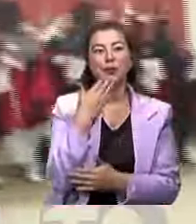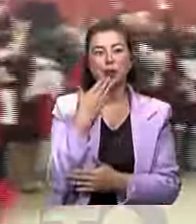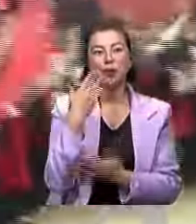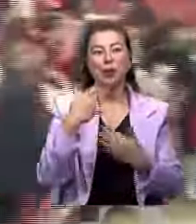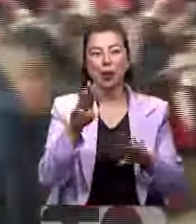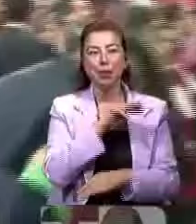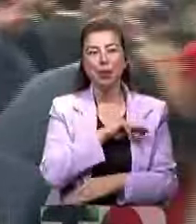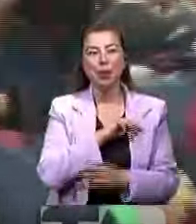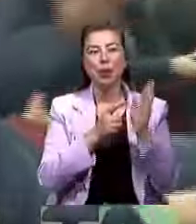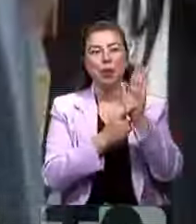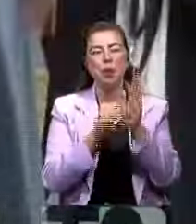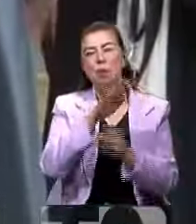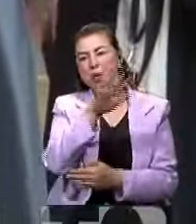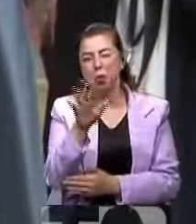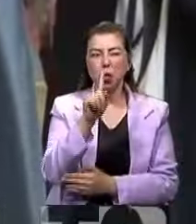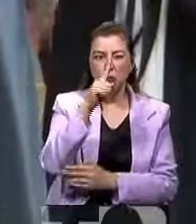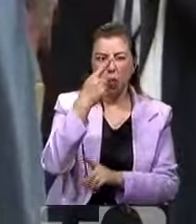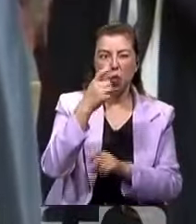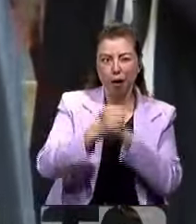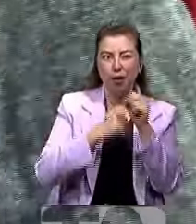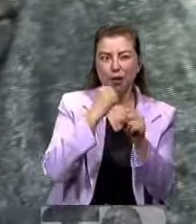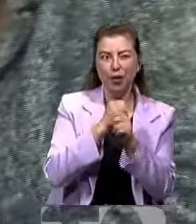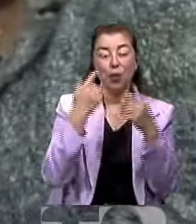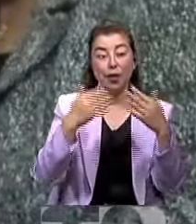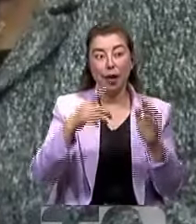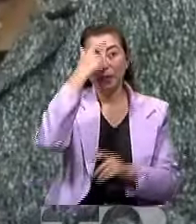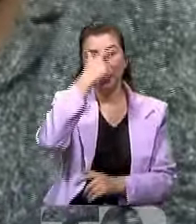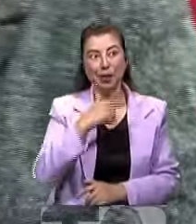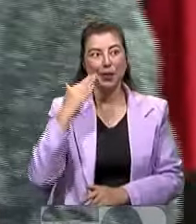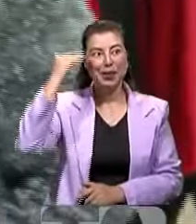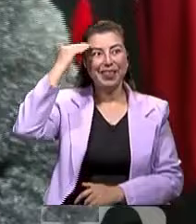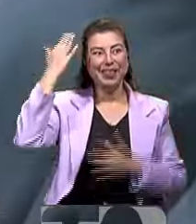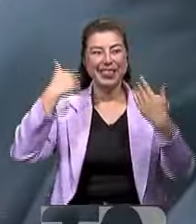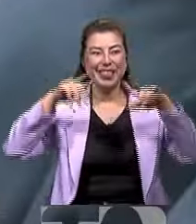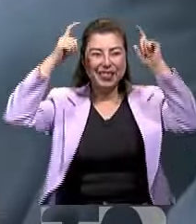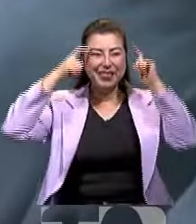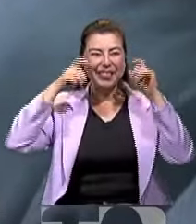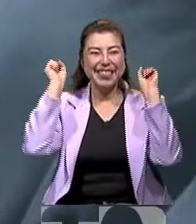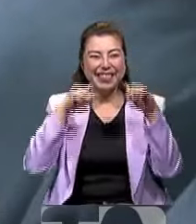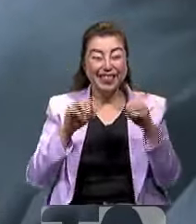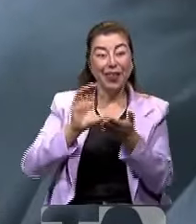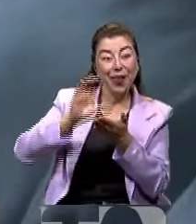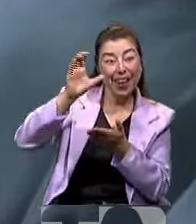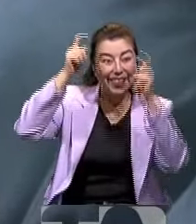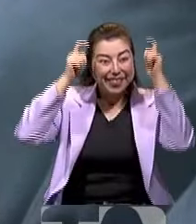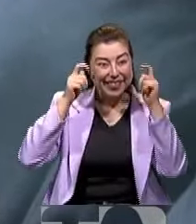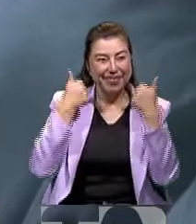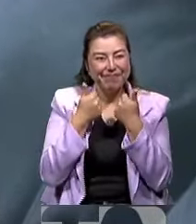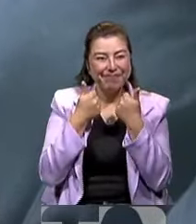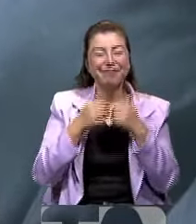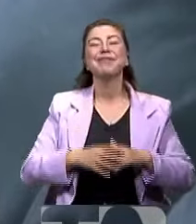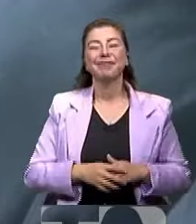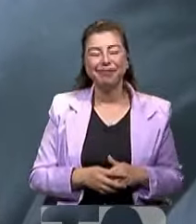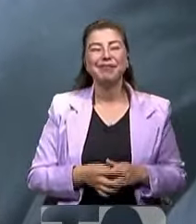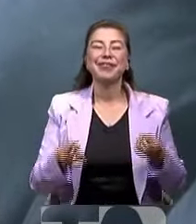para hacerlo en poco más de 1 año para quienes son mayores de edad y aún no culminan sus estudios. Y es que las cifras que registra la Secretaría de